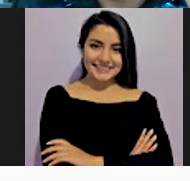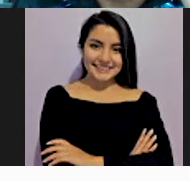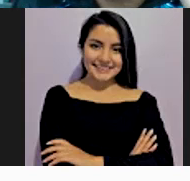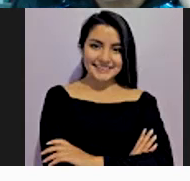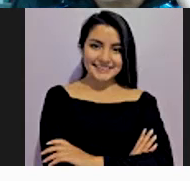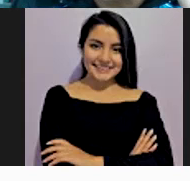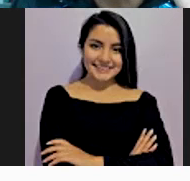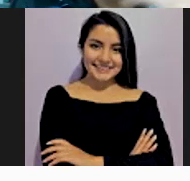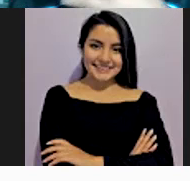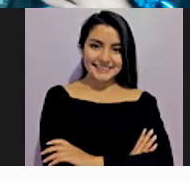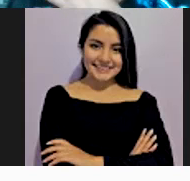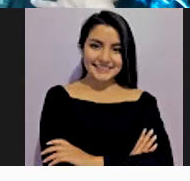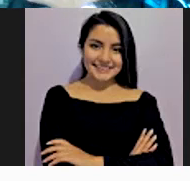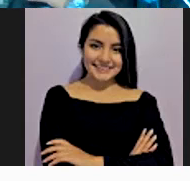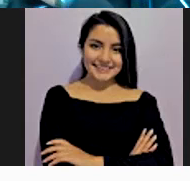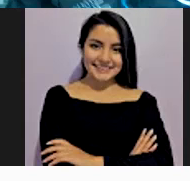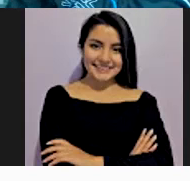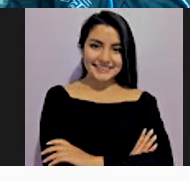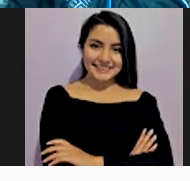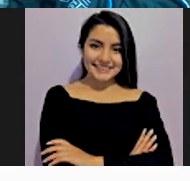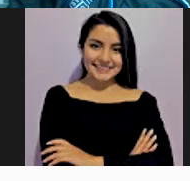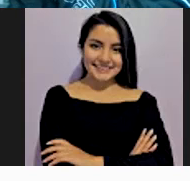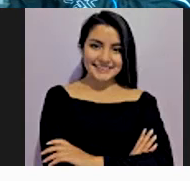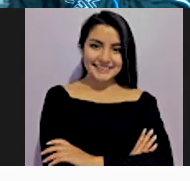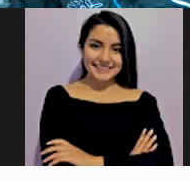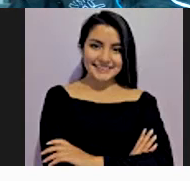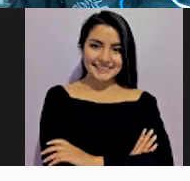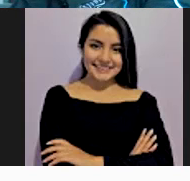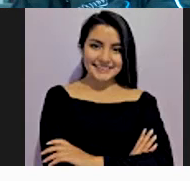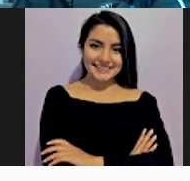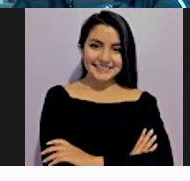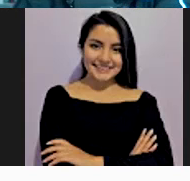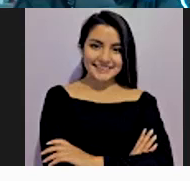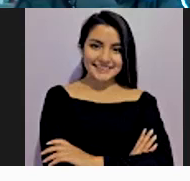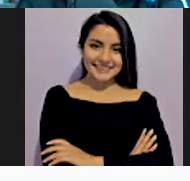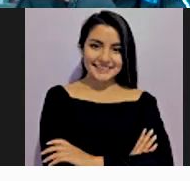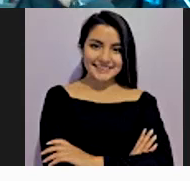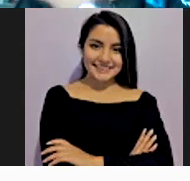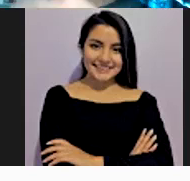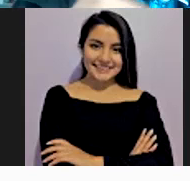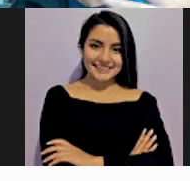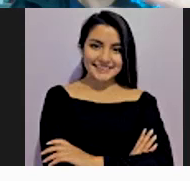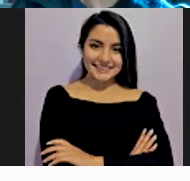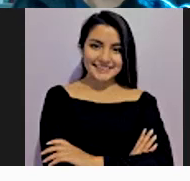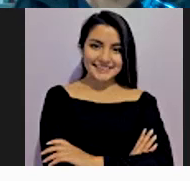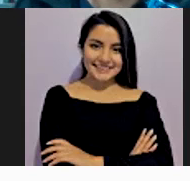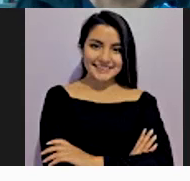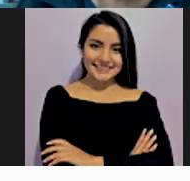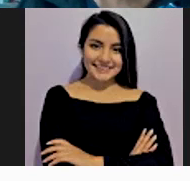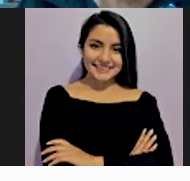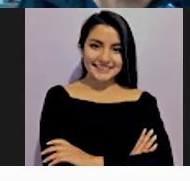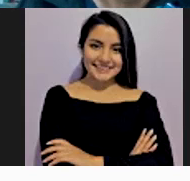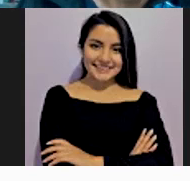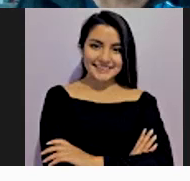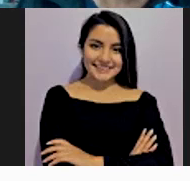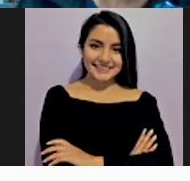canal tiene que ser bien acabado, entonces mi valor es de 0,015, ¿no es cierto? El otro, el más bajo, 0,012 y así